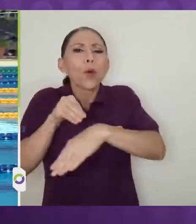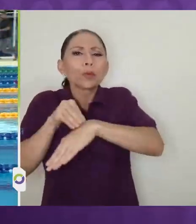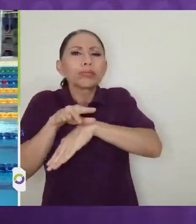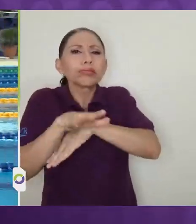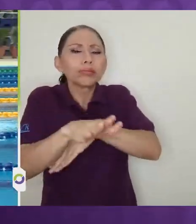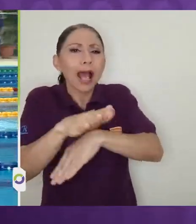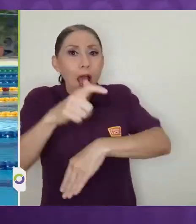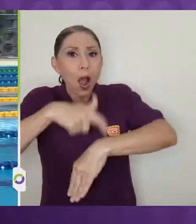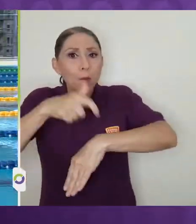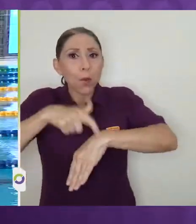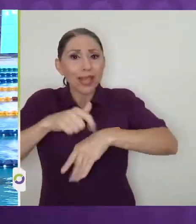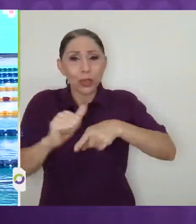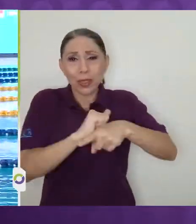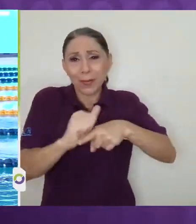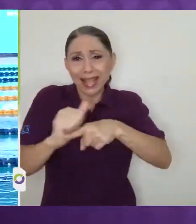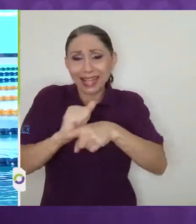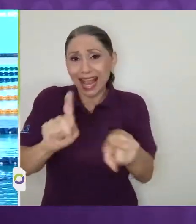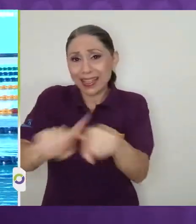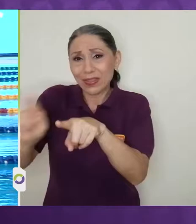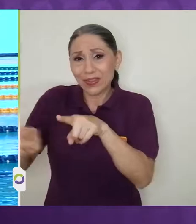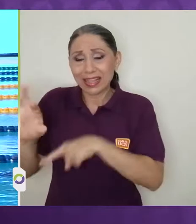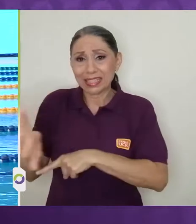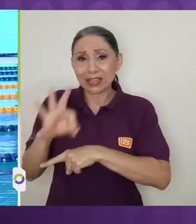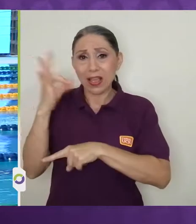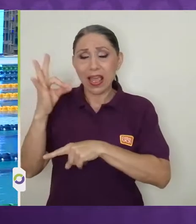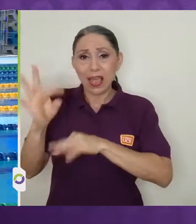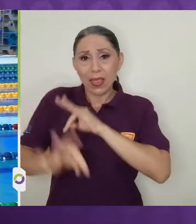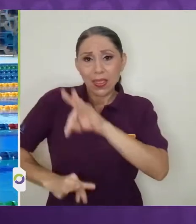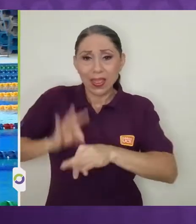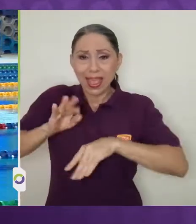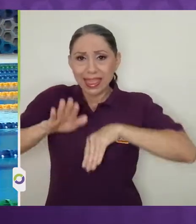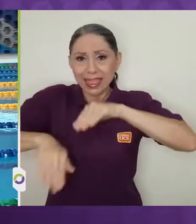discapacidad al momento de practicar cada estilo de nado.